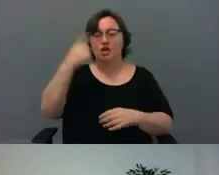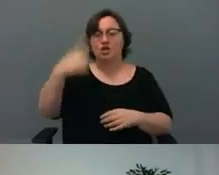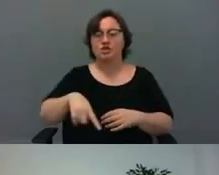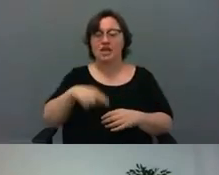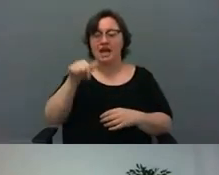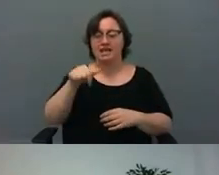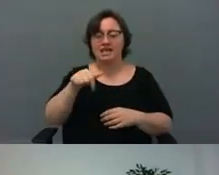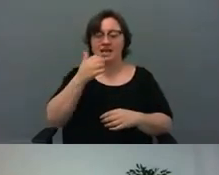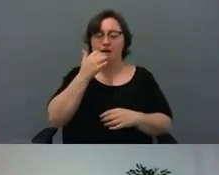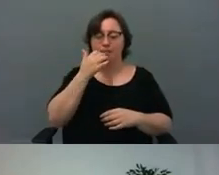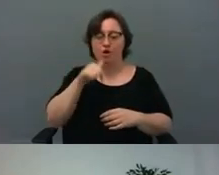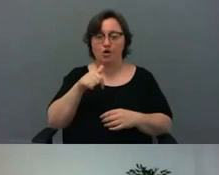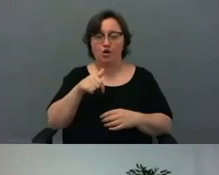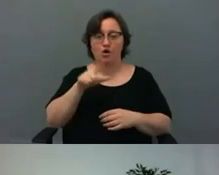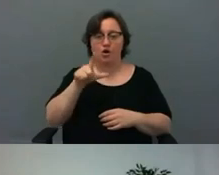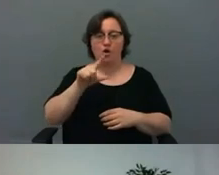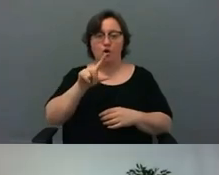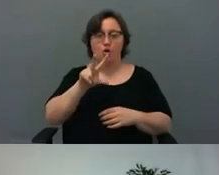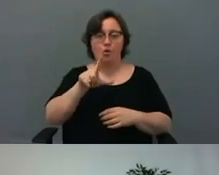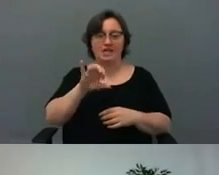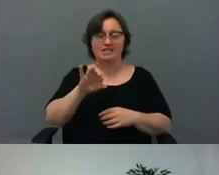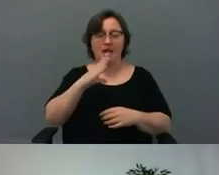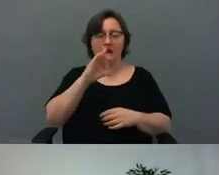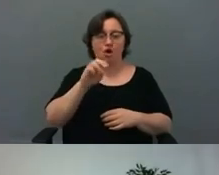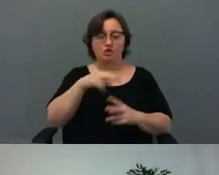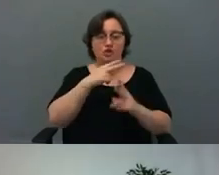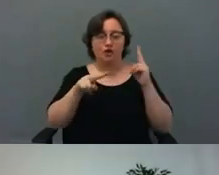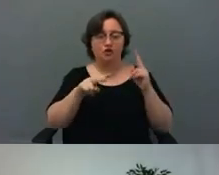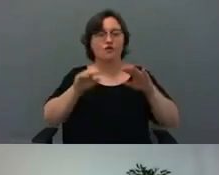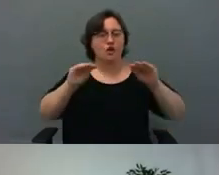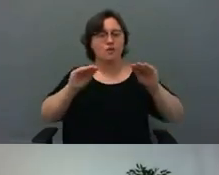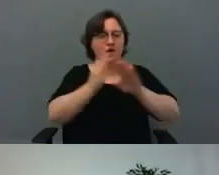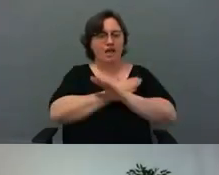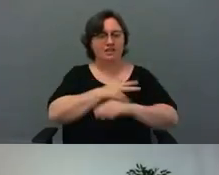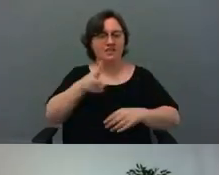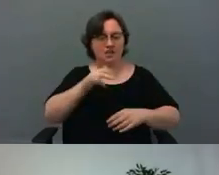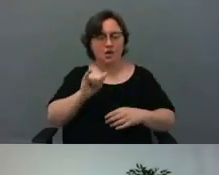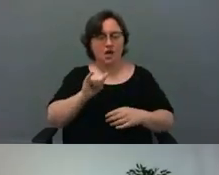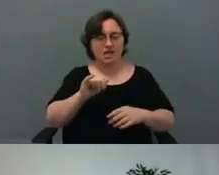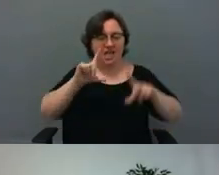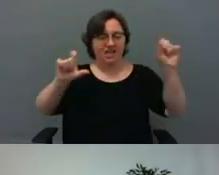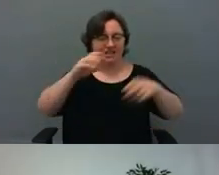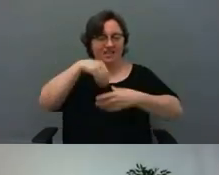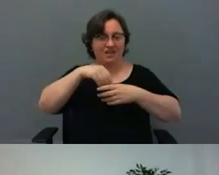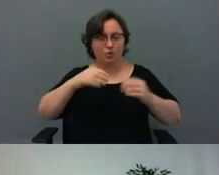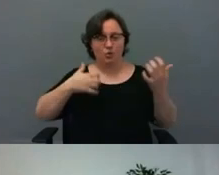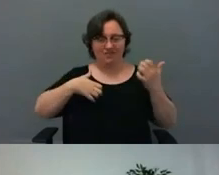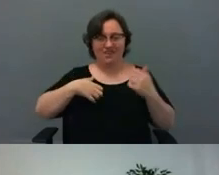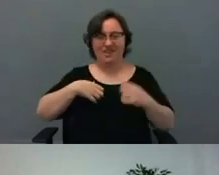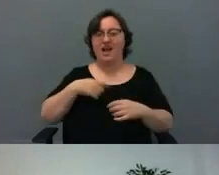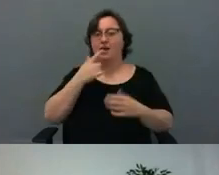por ejemplo, tenemos a Luis y a Conchi que han recibido la formación de derechos y su entidad también la recibió en su